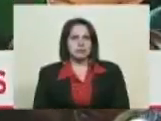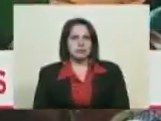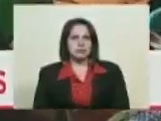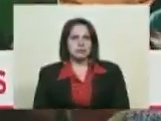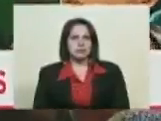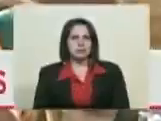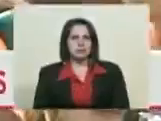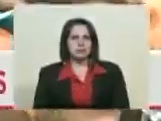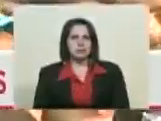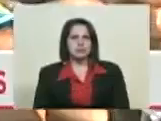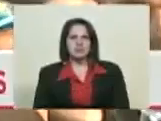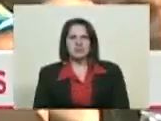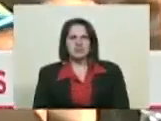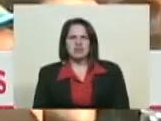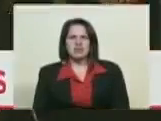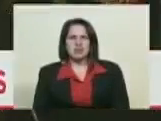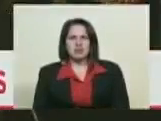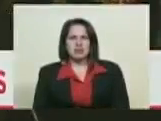¿Qué será esto?